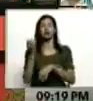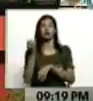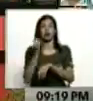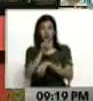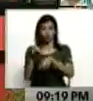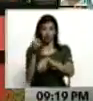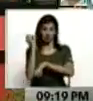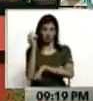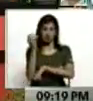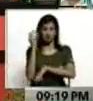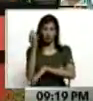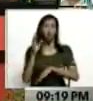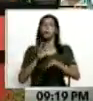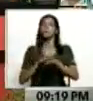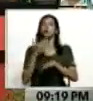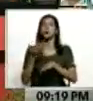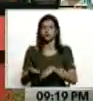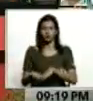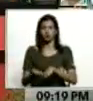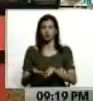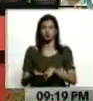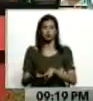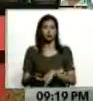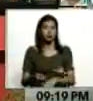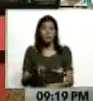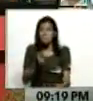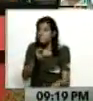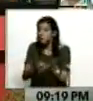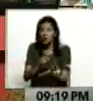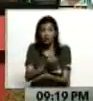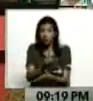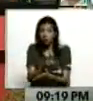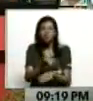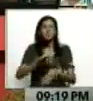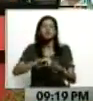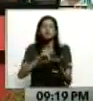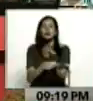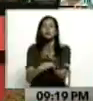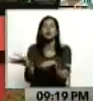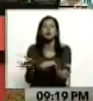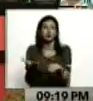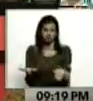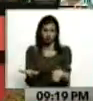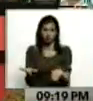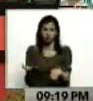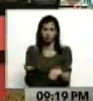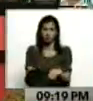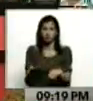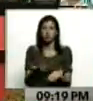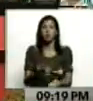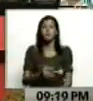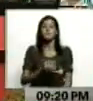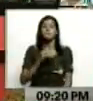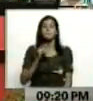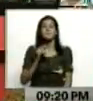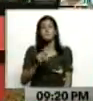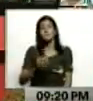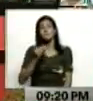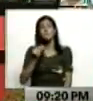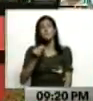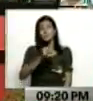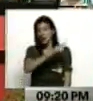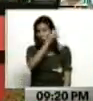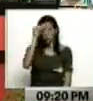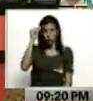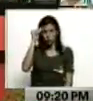trabajadores de la asamblea nacional nacional porque porque no pagar es despido indirecto de p julio y